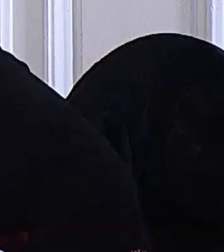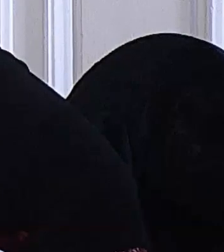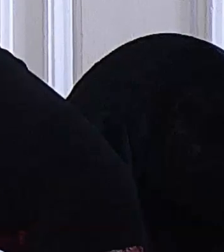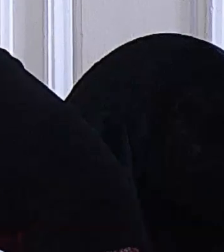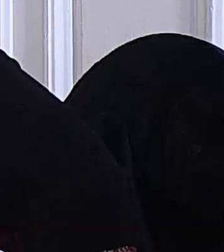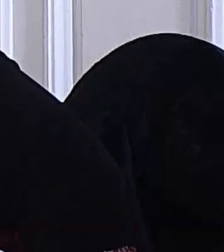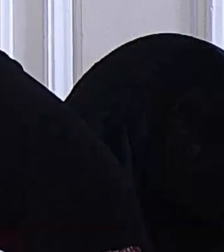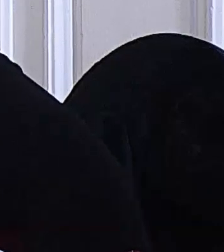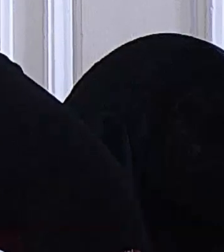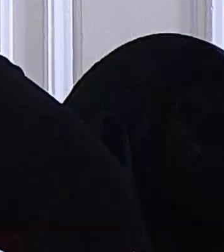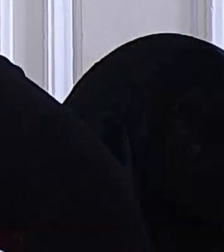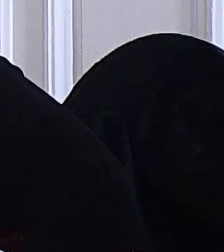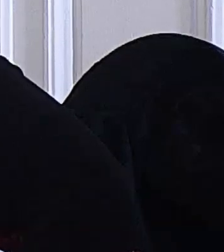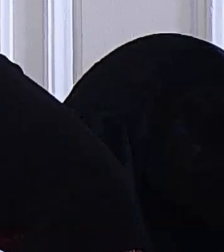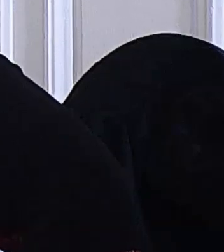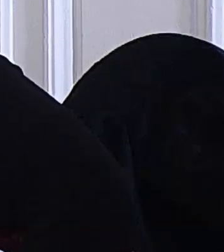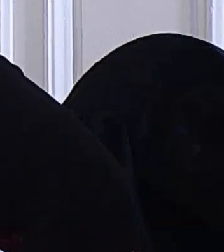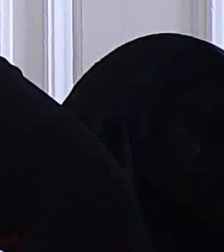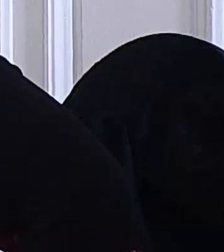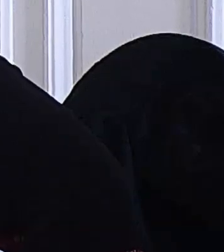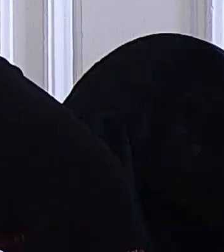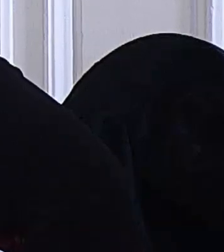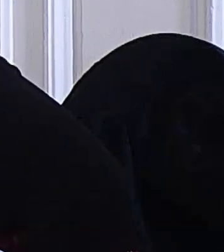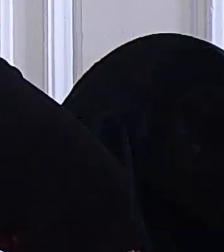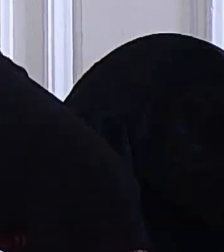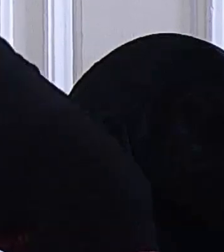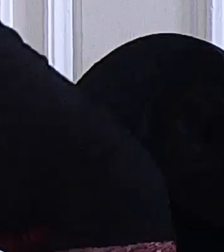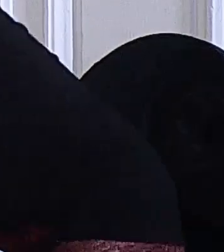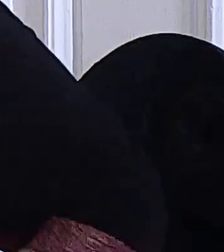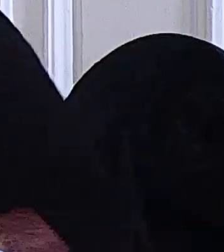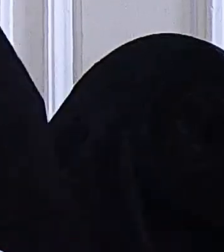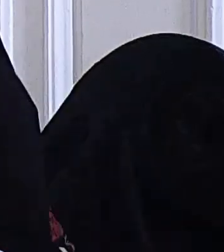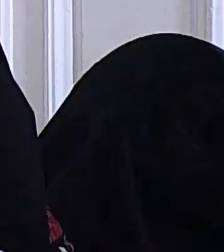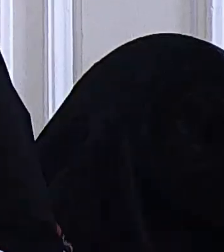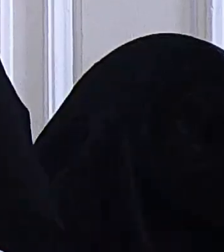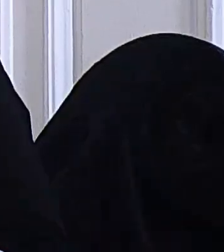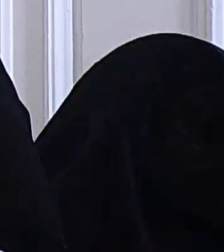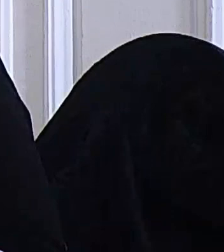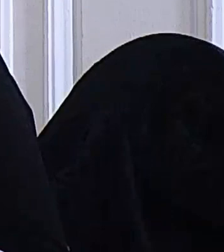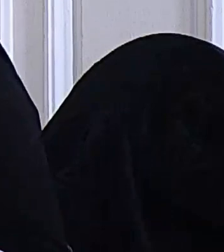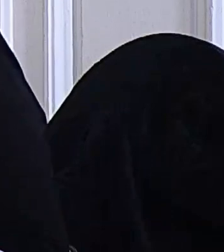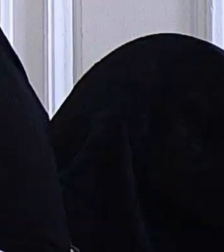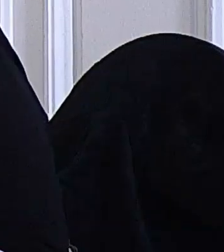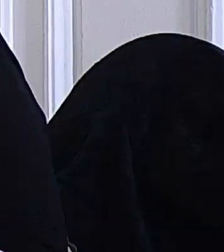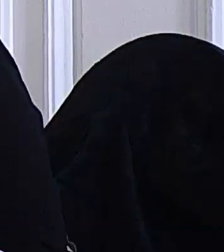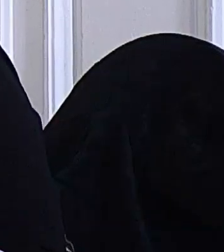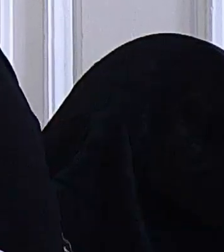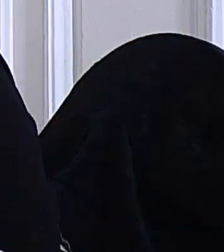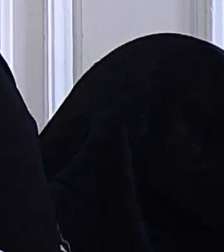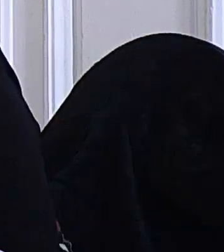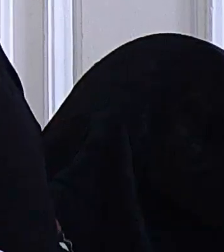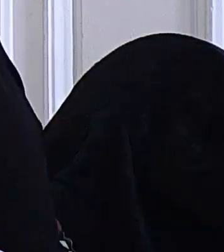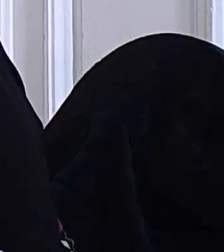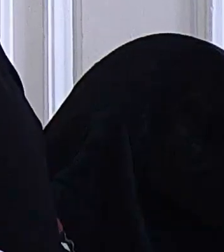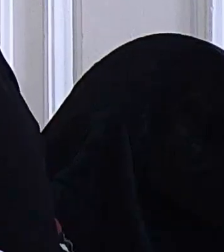transformación. En este momento tenemos 22 artículos en el proyecto de la nueva Constitución, que son muy importantes